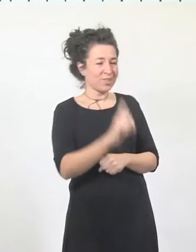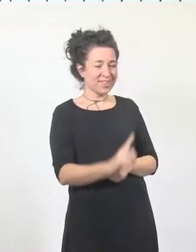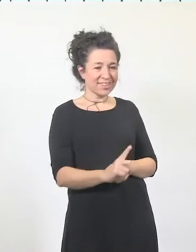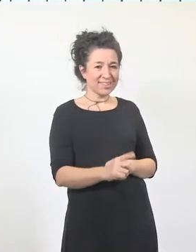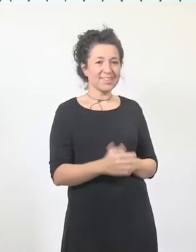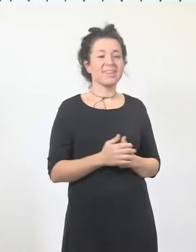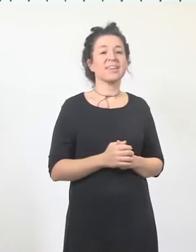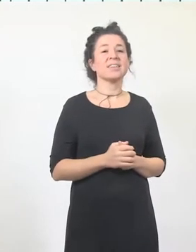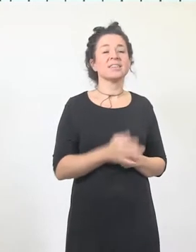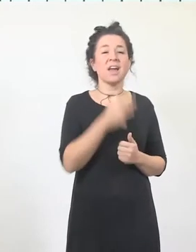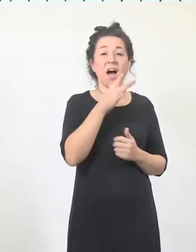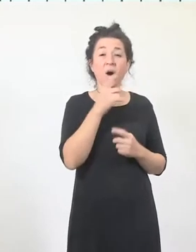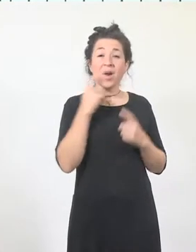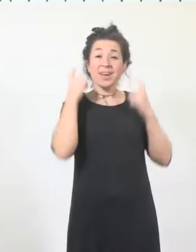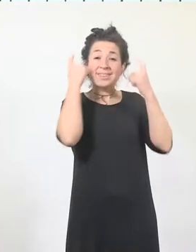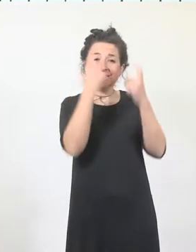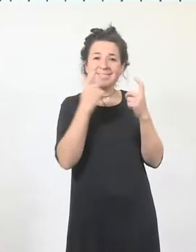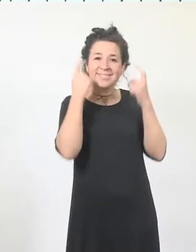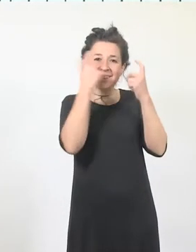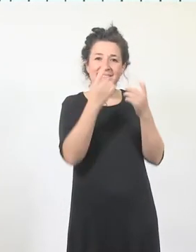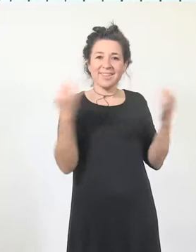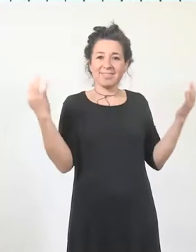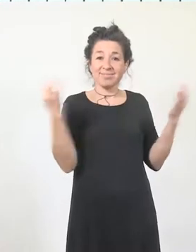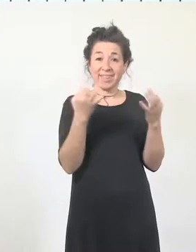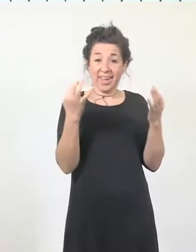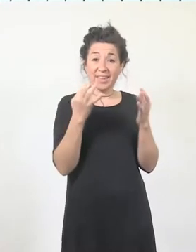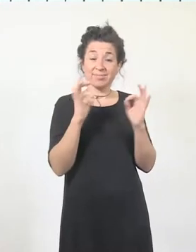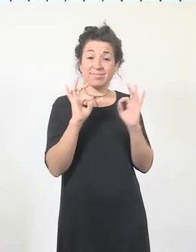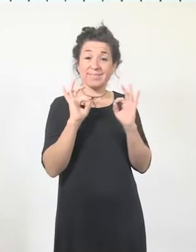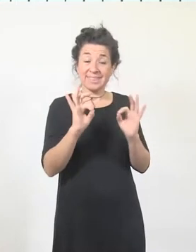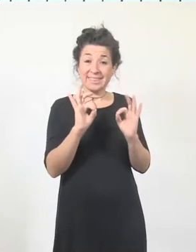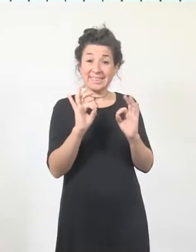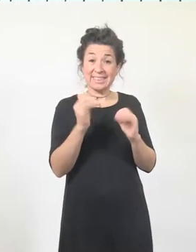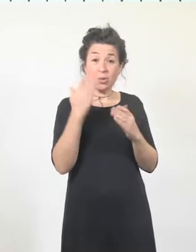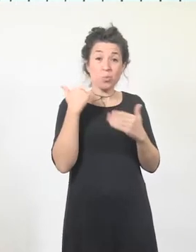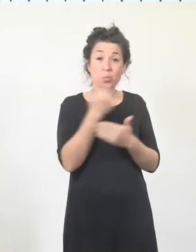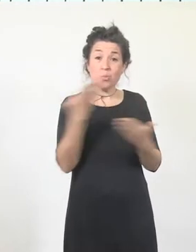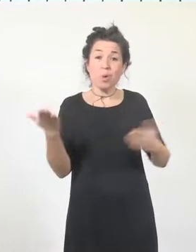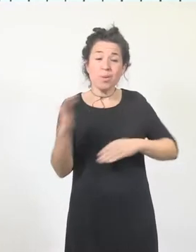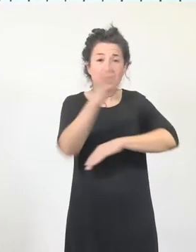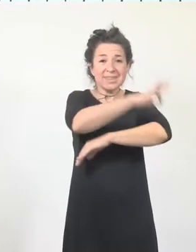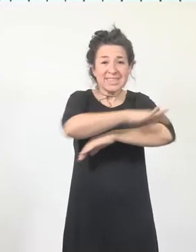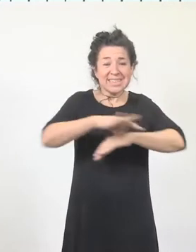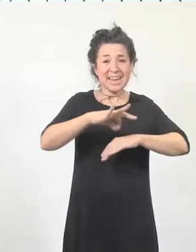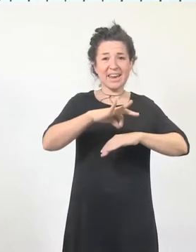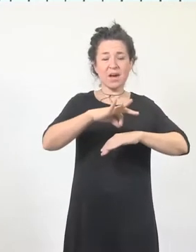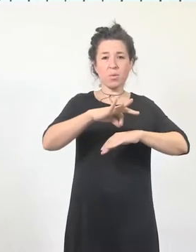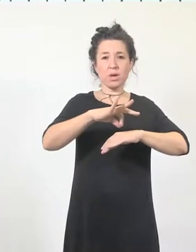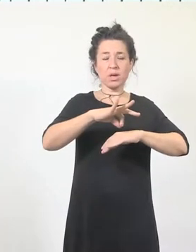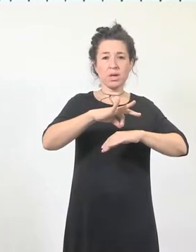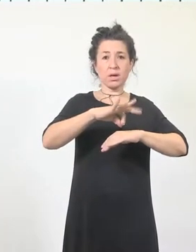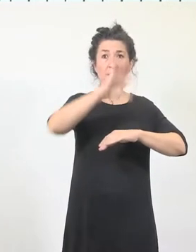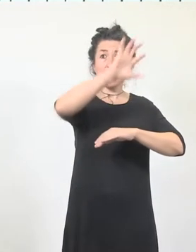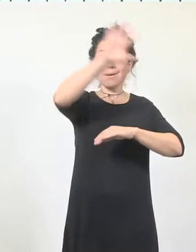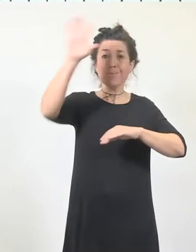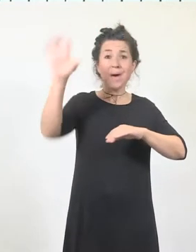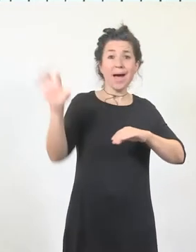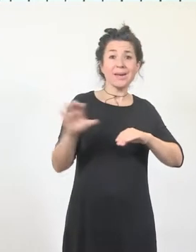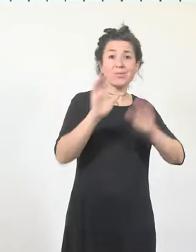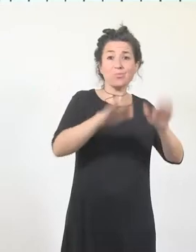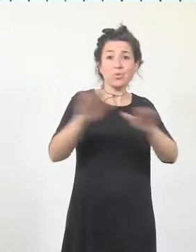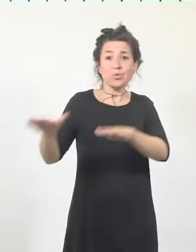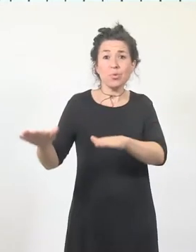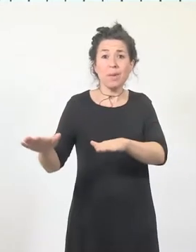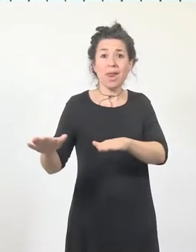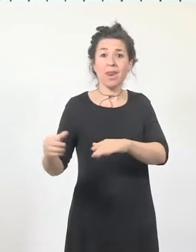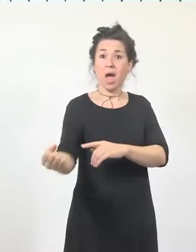Lo que están intentando ahora, y de hecho el pueblo saharaui no tenemos casi ningún apoyo desde ningún país